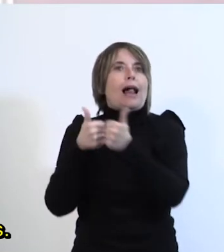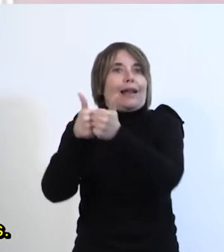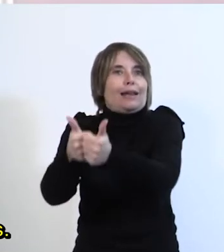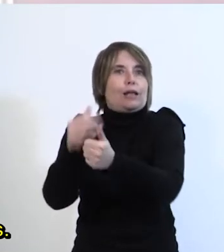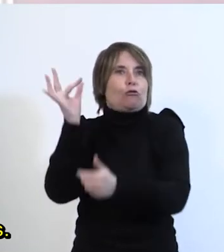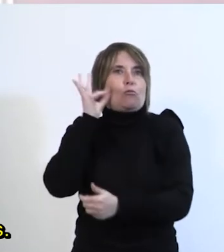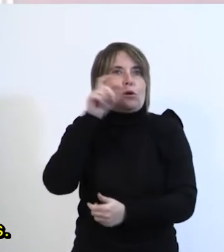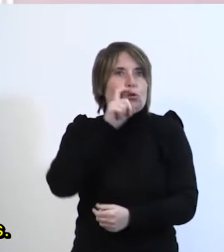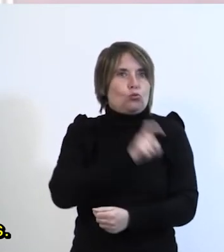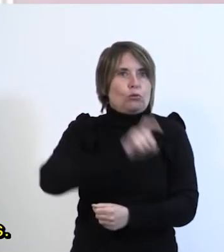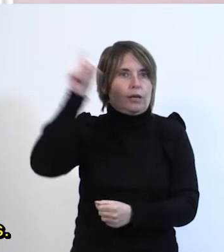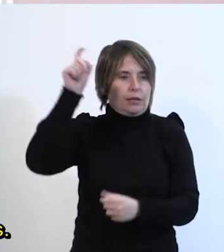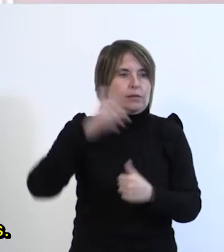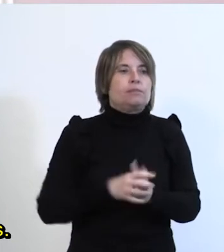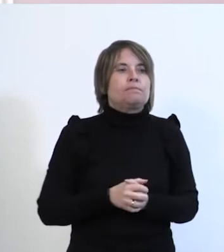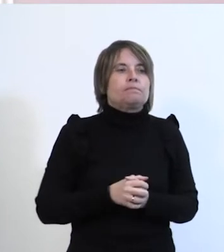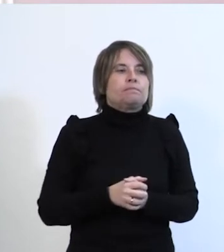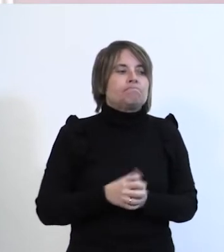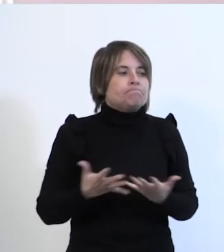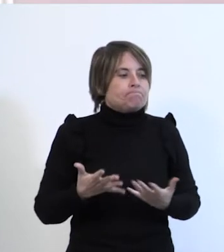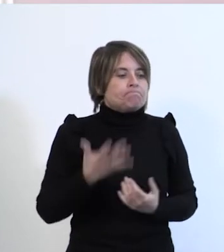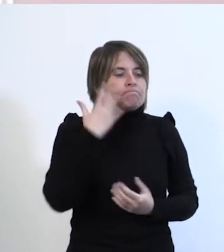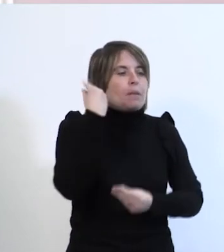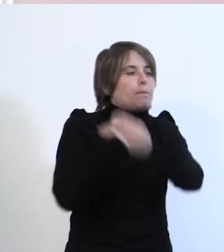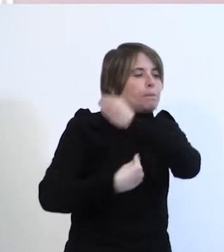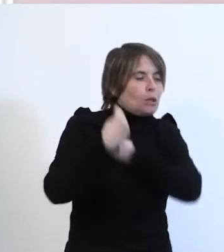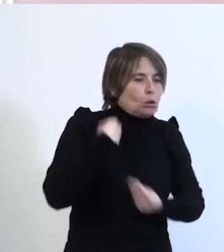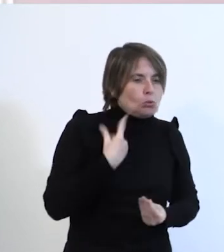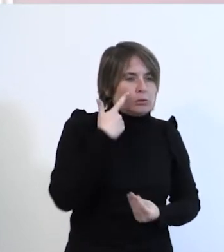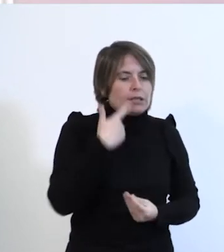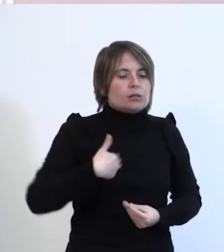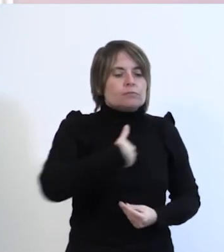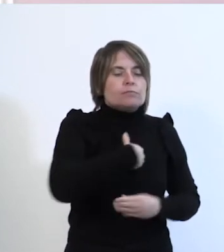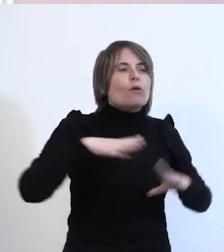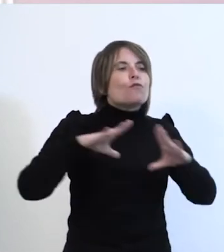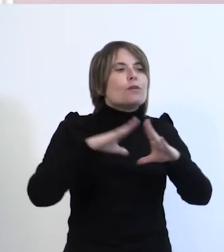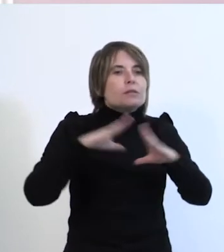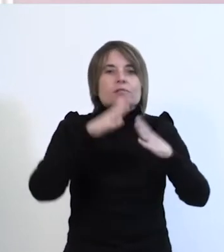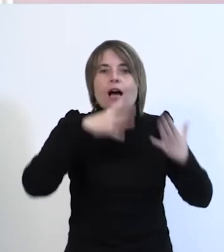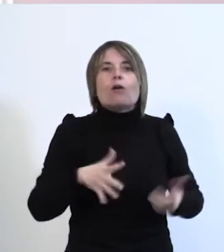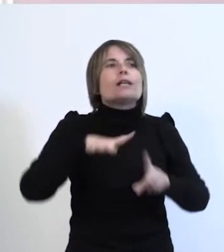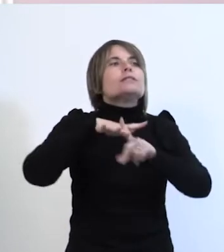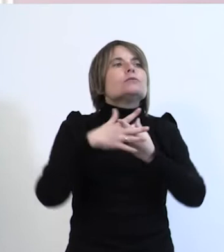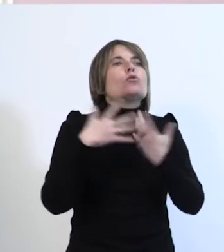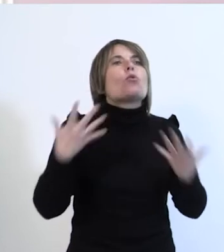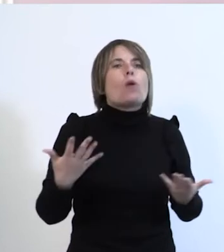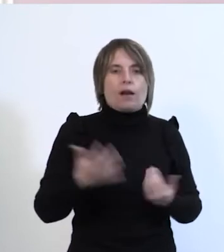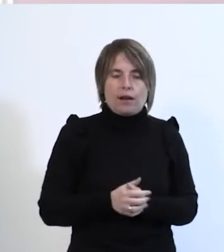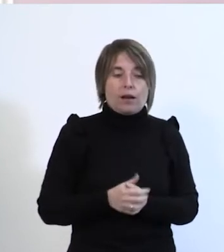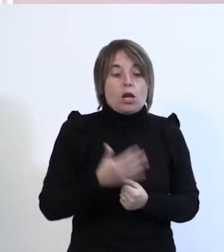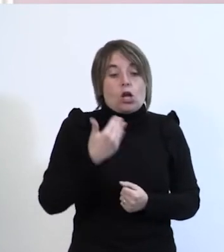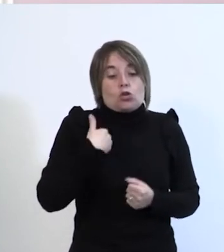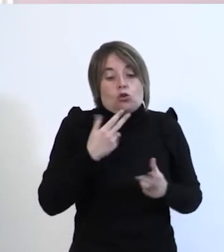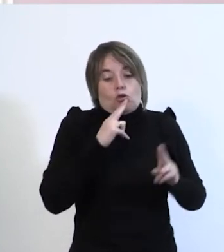al lado de las mujeres ucranianas. Nos preguntan cuál debería ser el papel de las feministas en el mundo en este sentido.